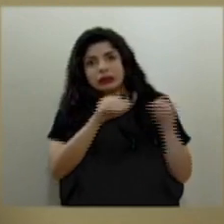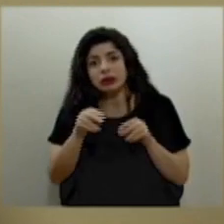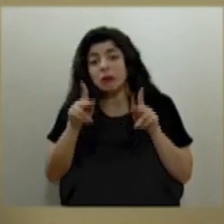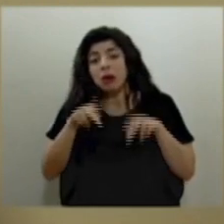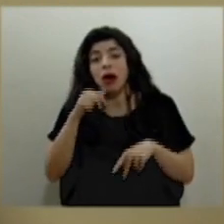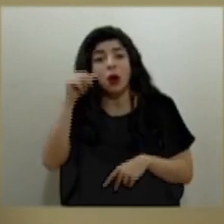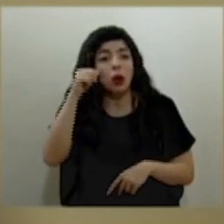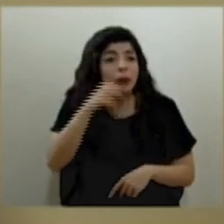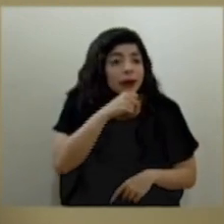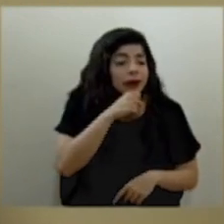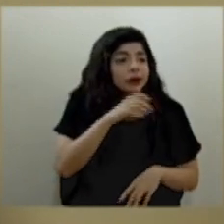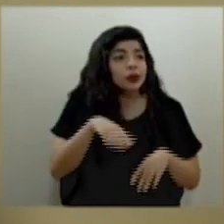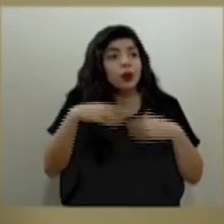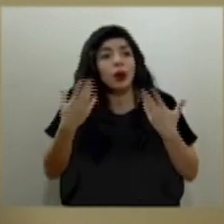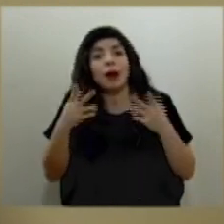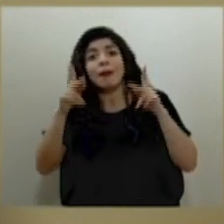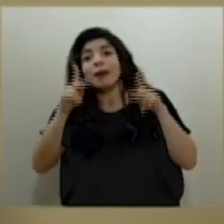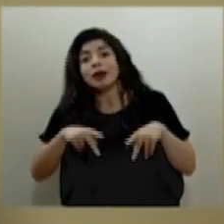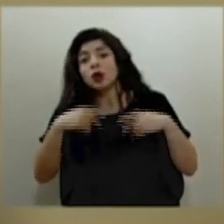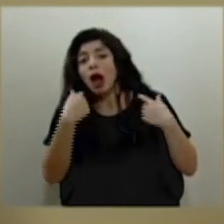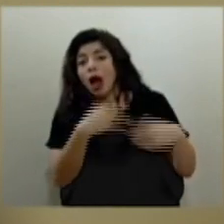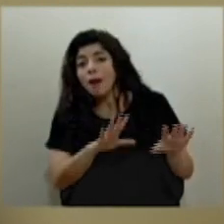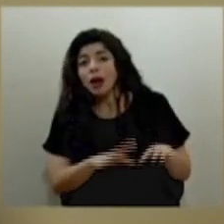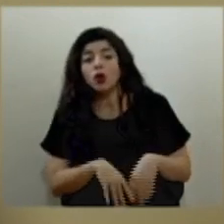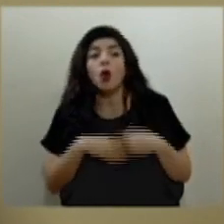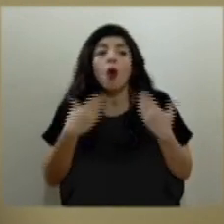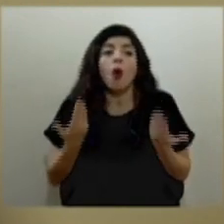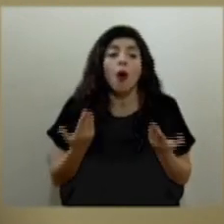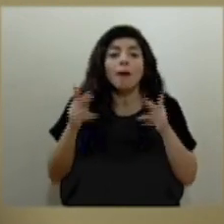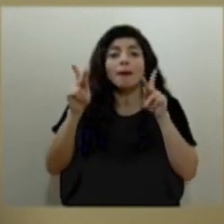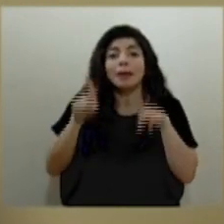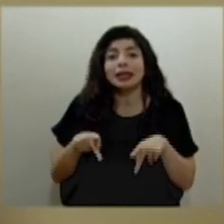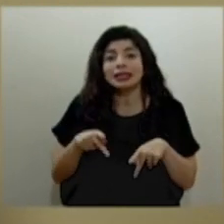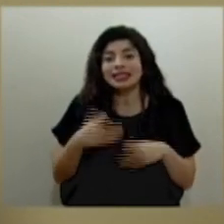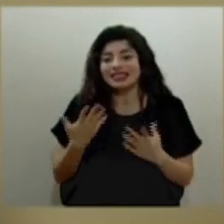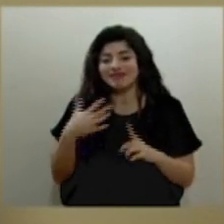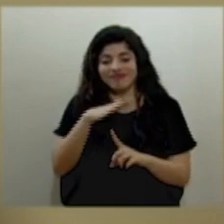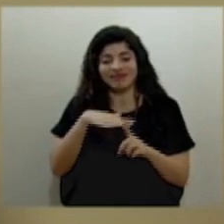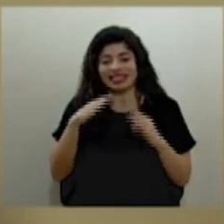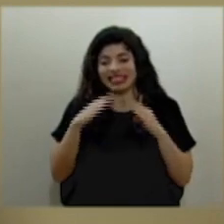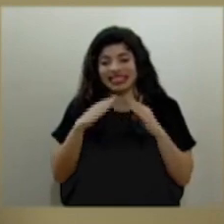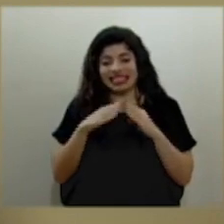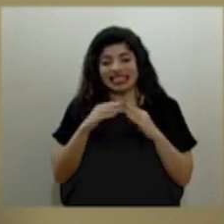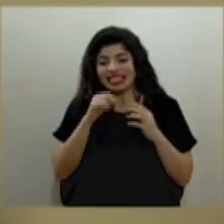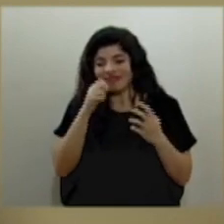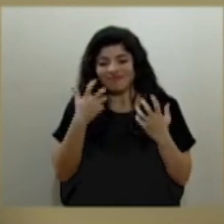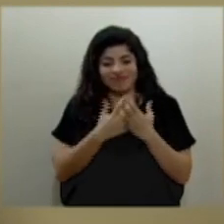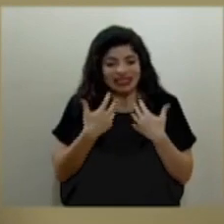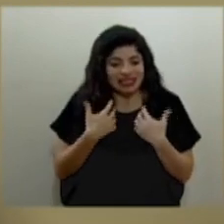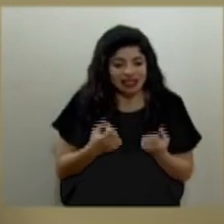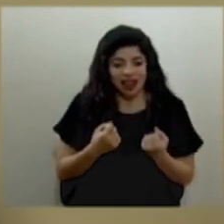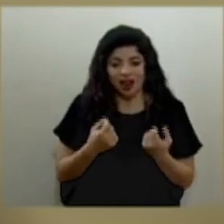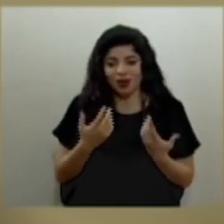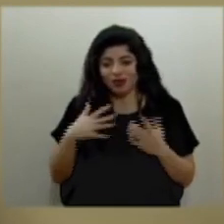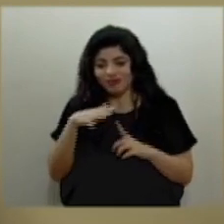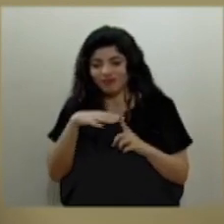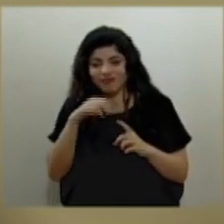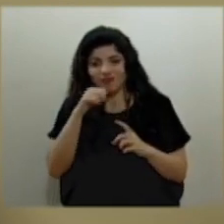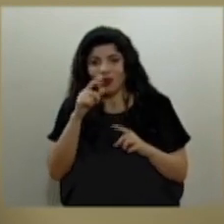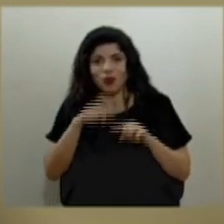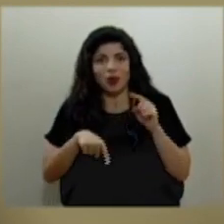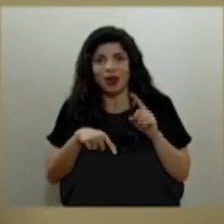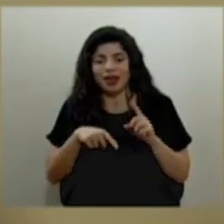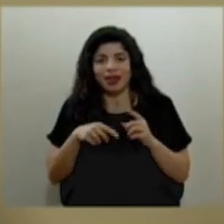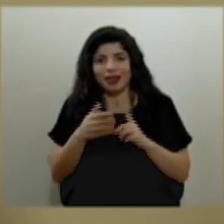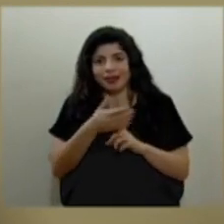personas adultas mayores, personas en abandono o bien aquellas personas que no tengan condiciones físico-sanitarias en sus hogares para cumplir